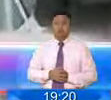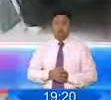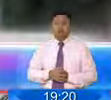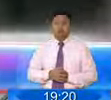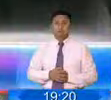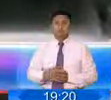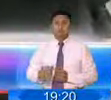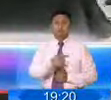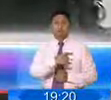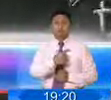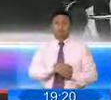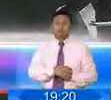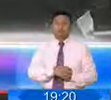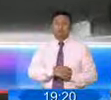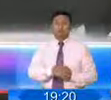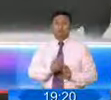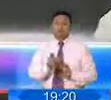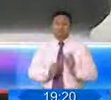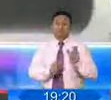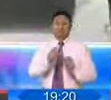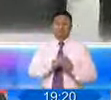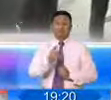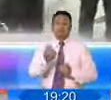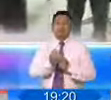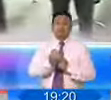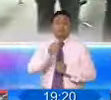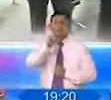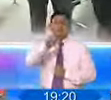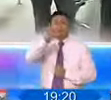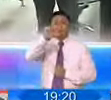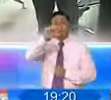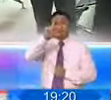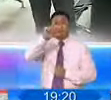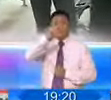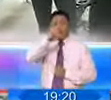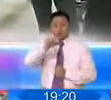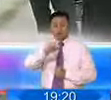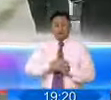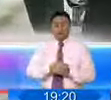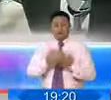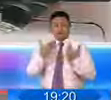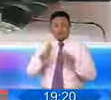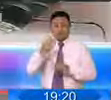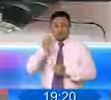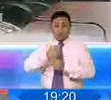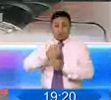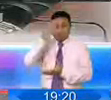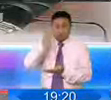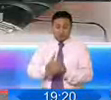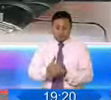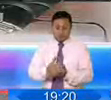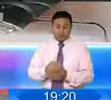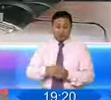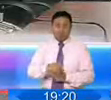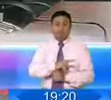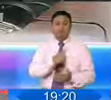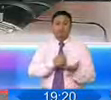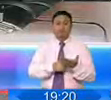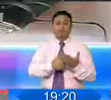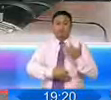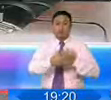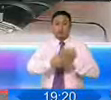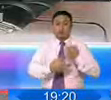Con este calificativo de parte de simpatizantes de Ramiro Rivadeneira, defensor del pueblo cesado en funciones, terminó la audiencia de acción de protección